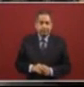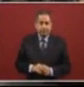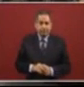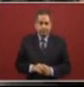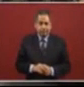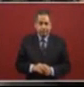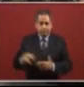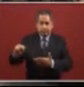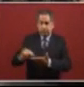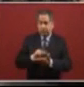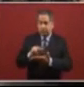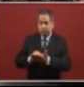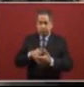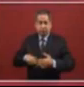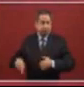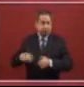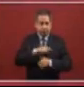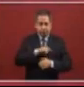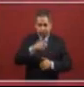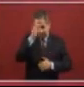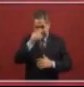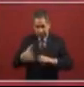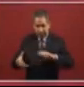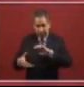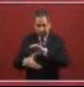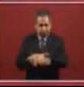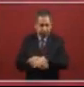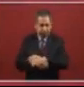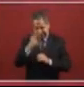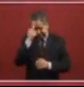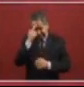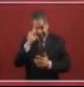Que se firmó un convenio, un acuerdo,